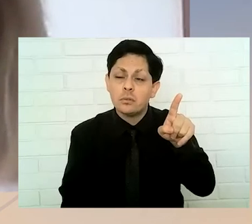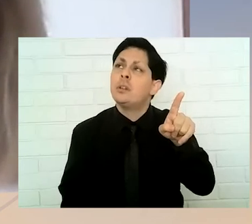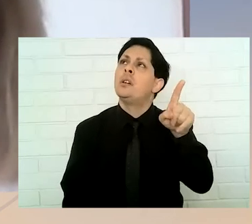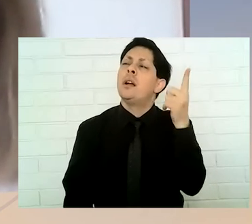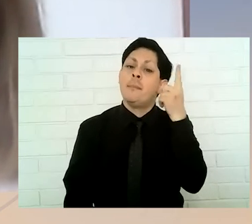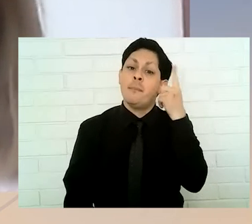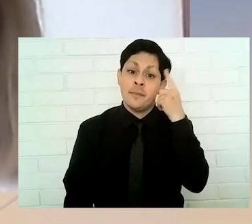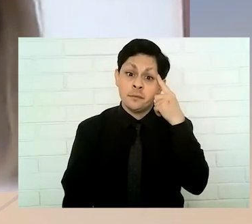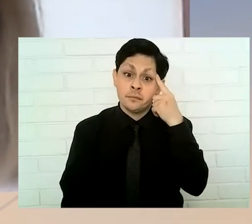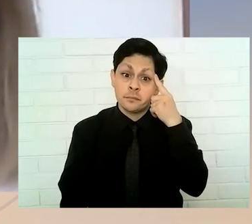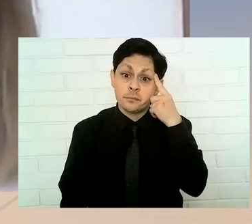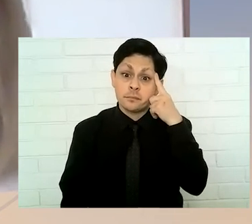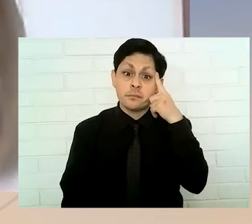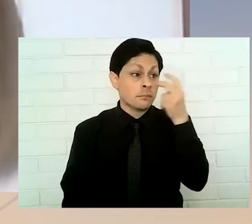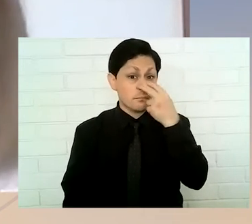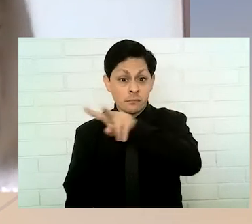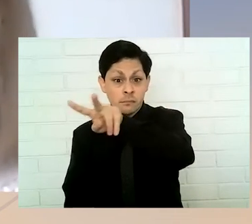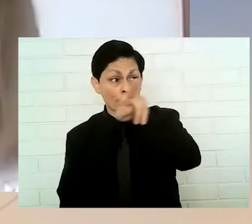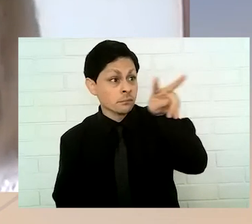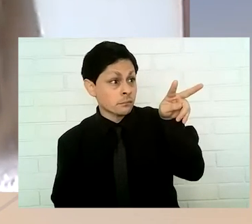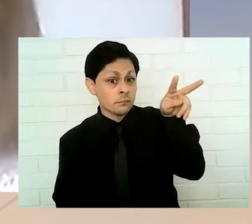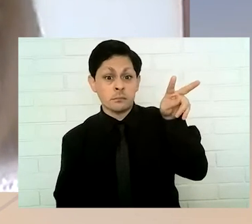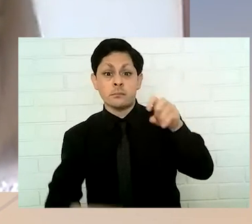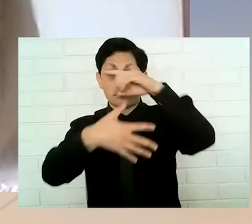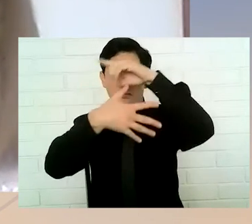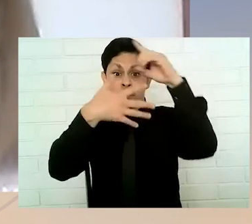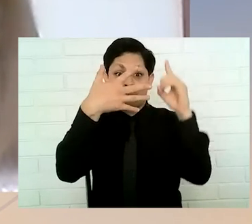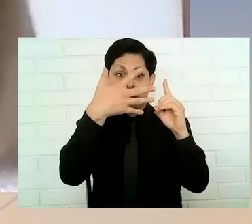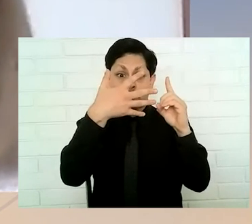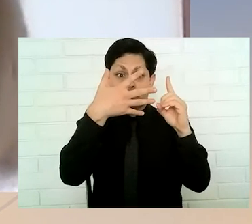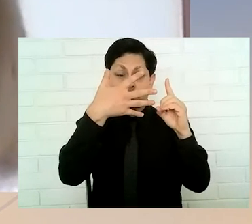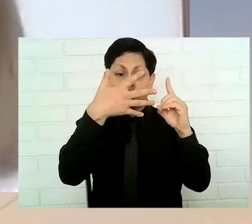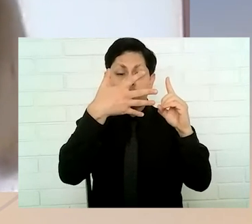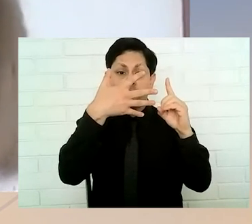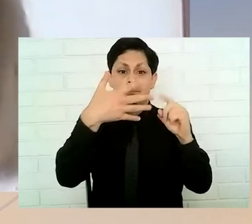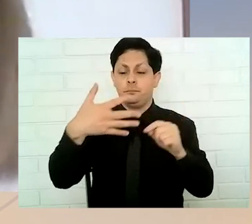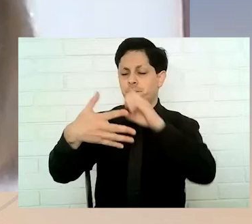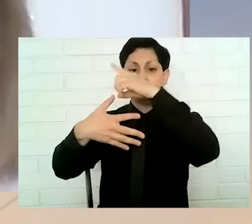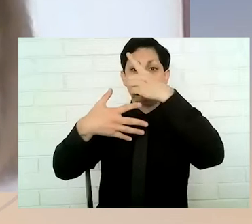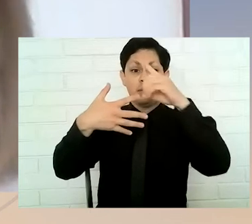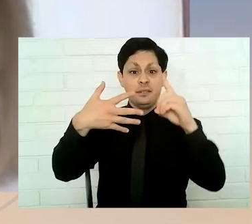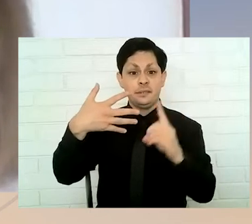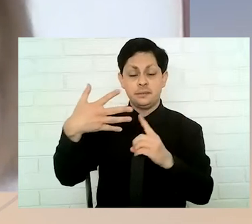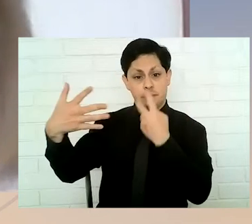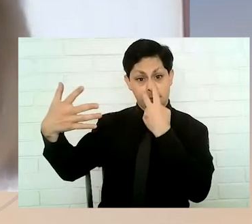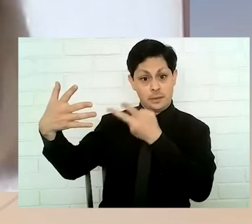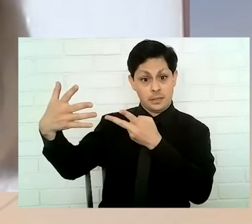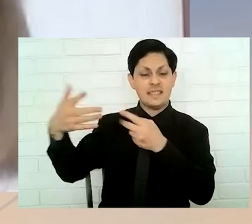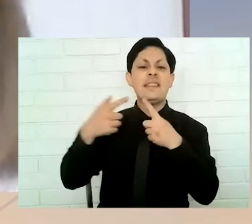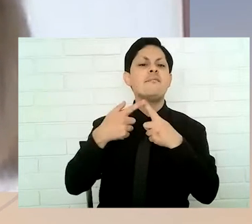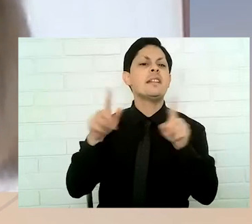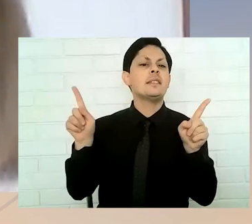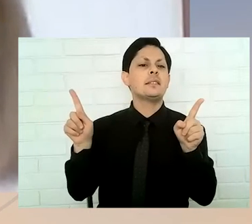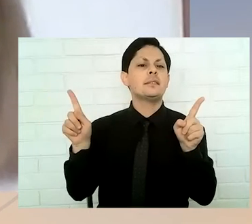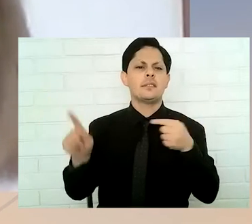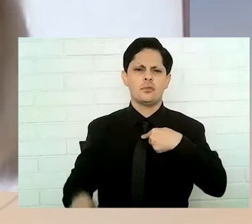puede mirar la diversidad, la conceptualización de la diversidad de una manera distinta. Y yo